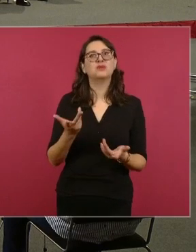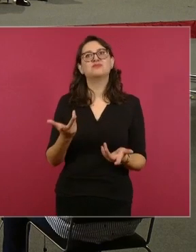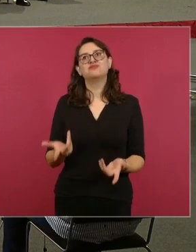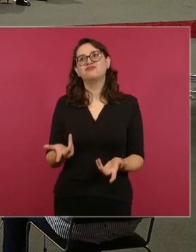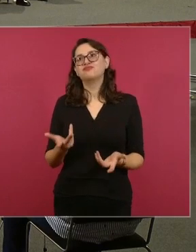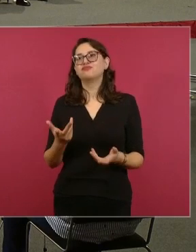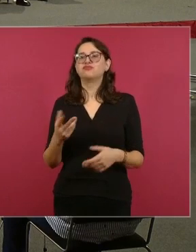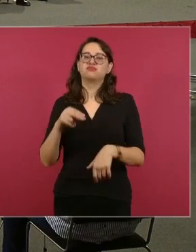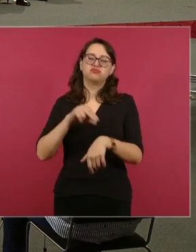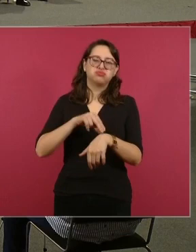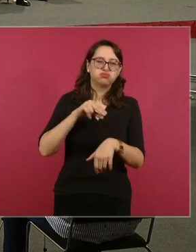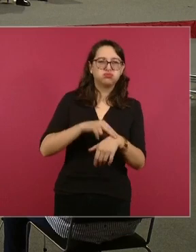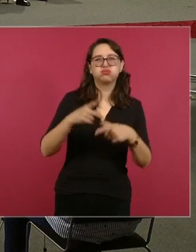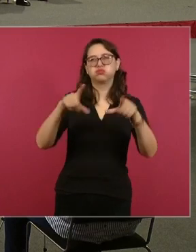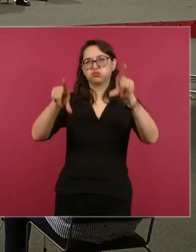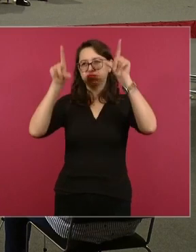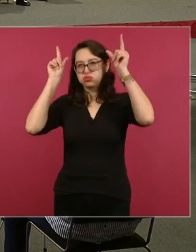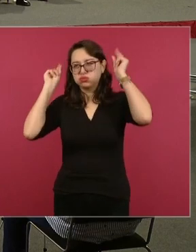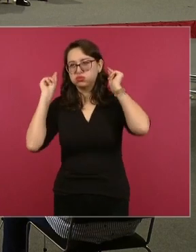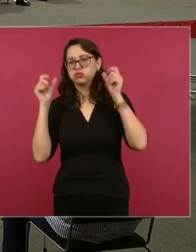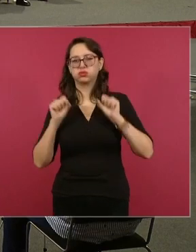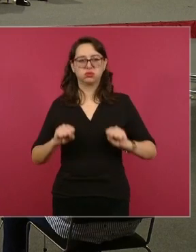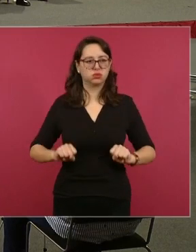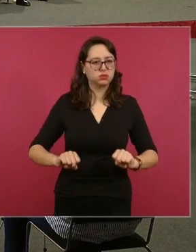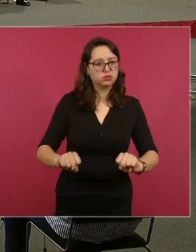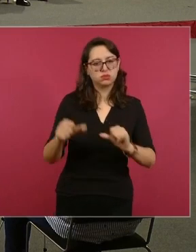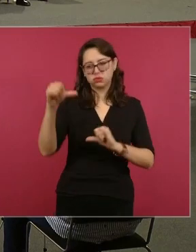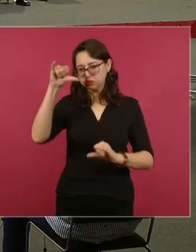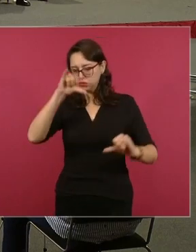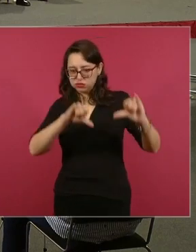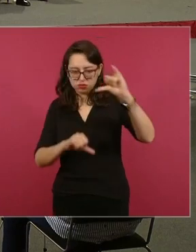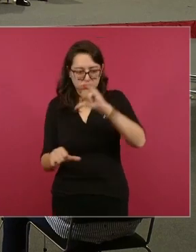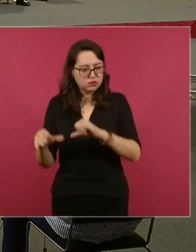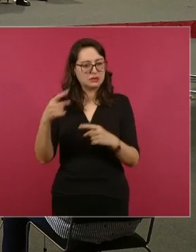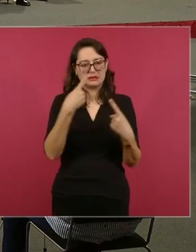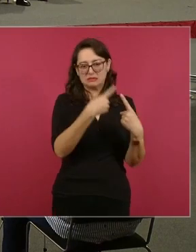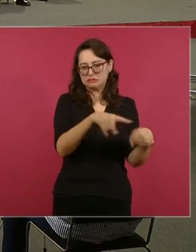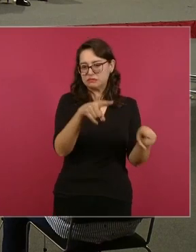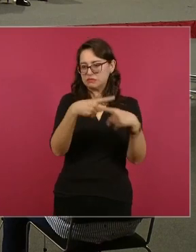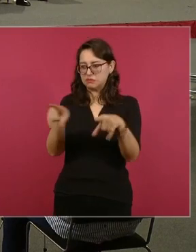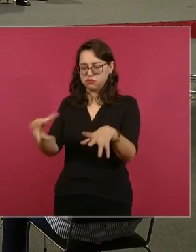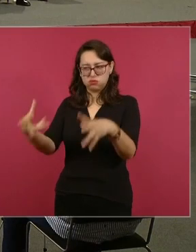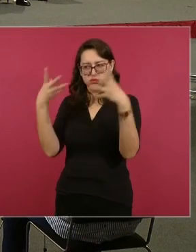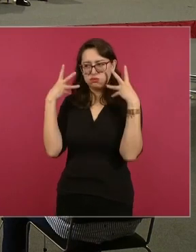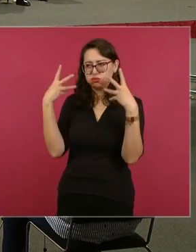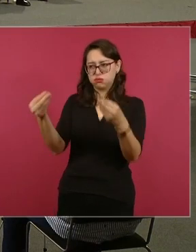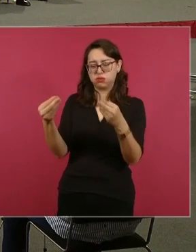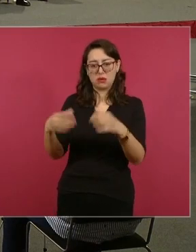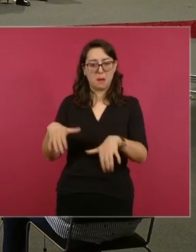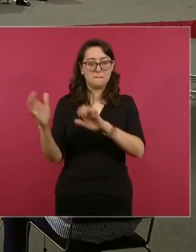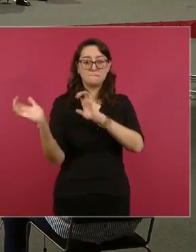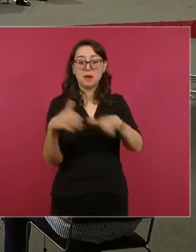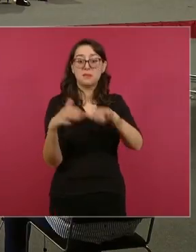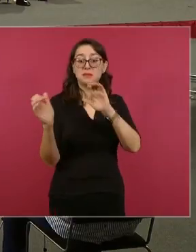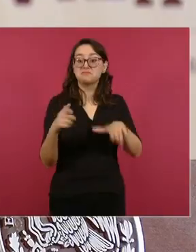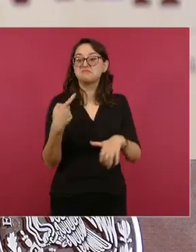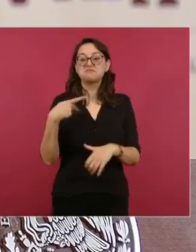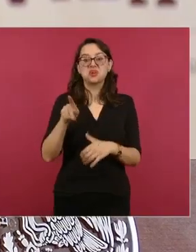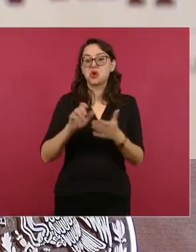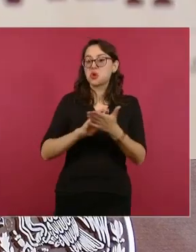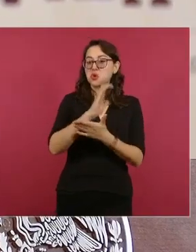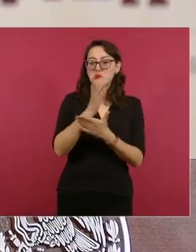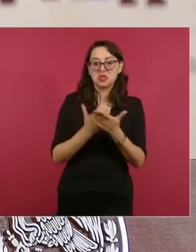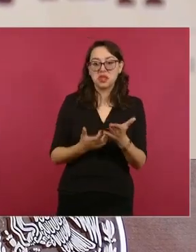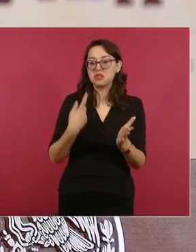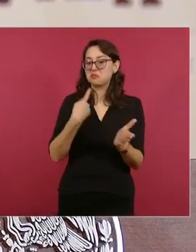enfermeras, camilleros, laboratoristas, técnicos, todo lo que se necesita para la operación de una unidad, pero que no tenían fuente